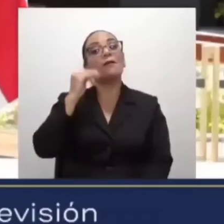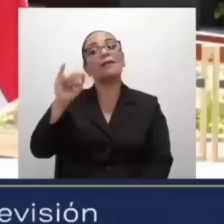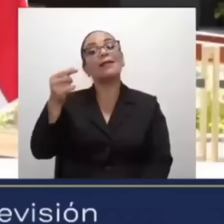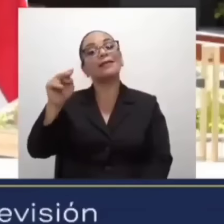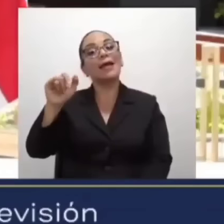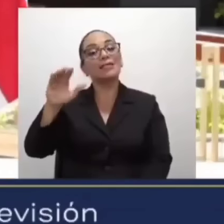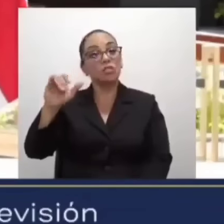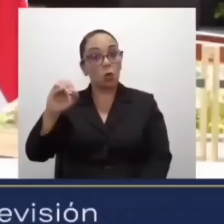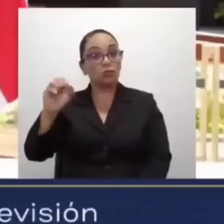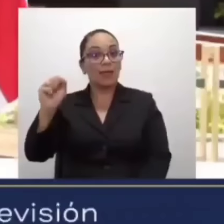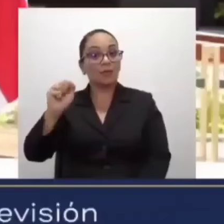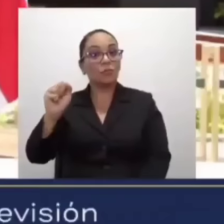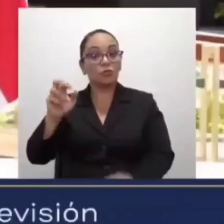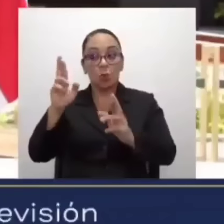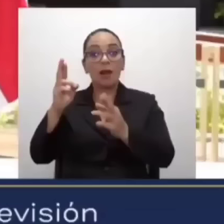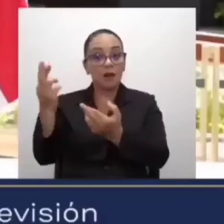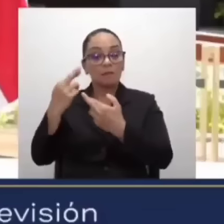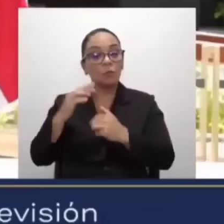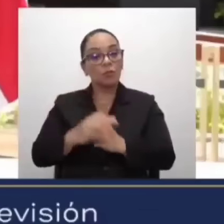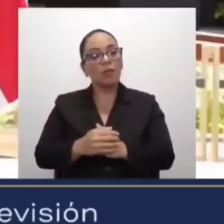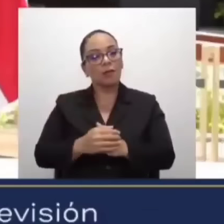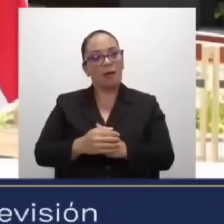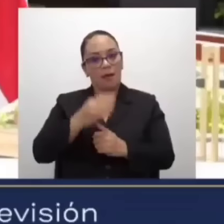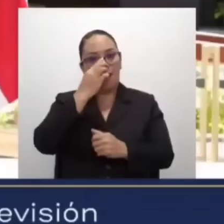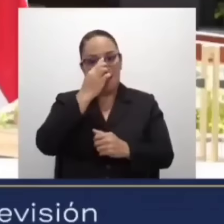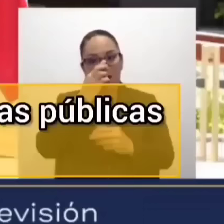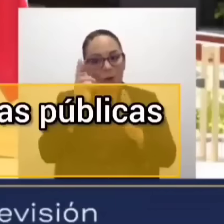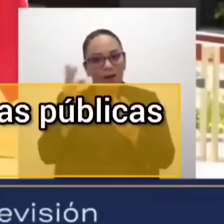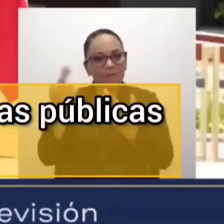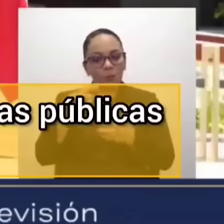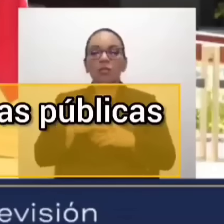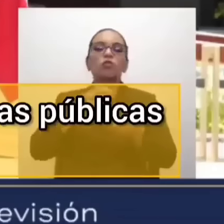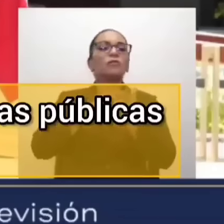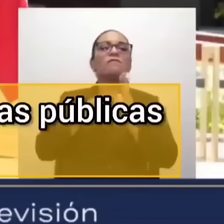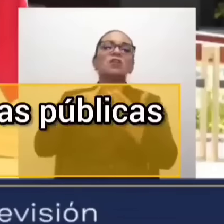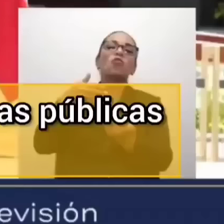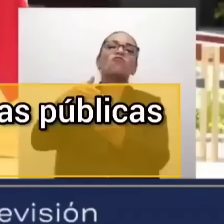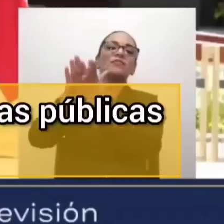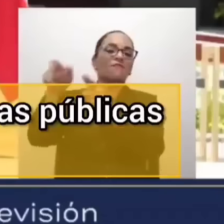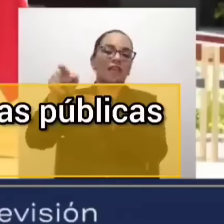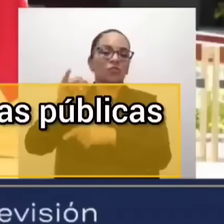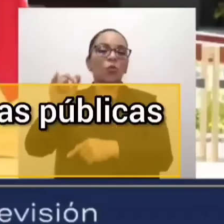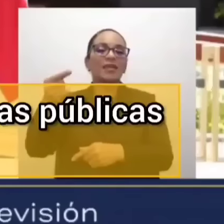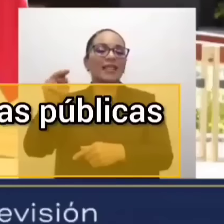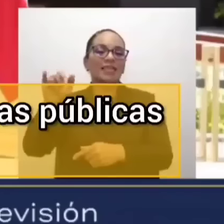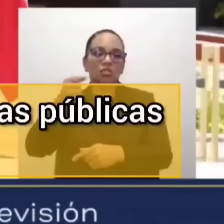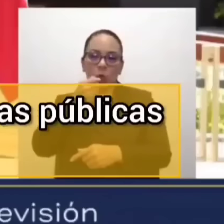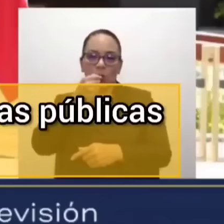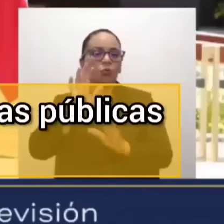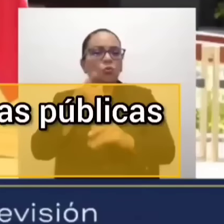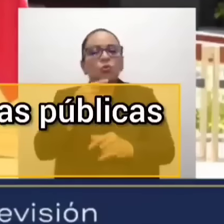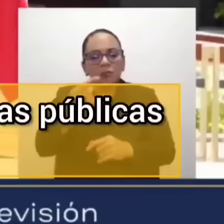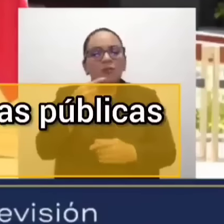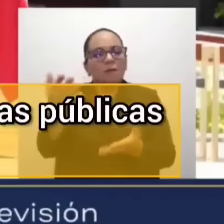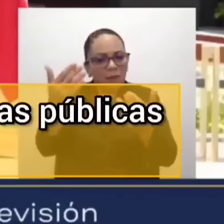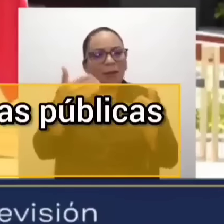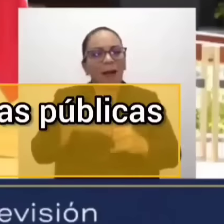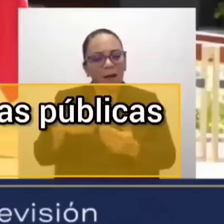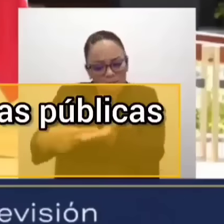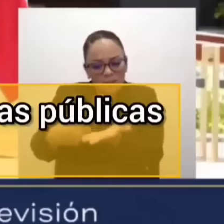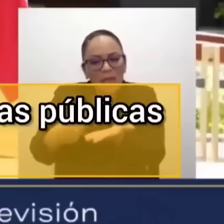gustaría que respondiera. Y no lo estoy desafiando, le estoy diciendo, tengamos un debate de políticas